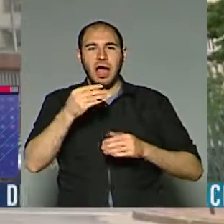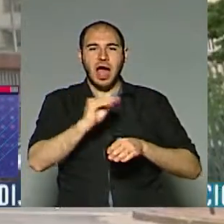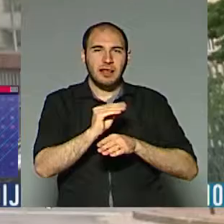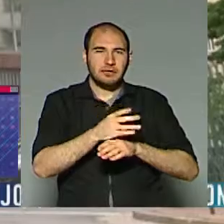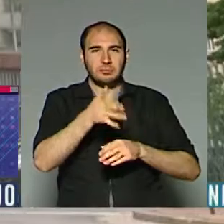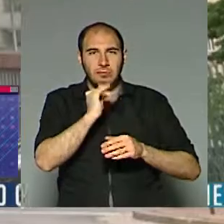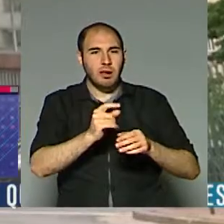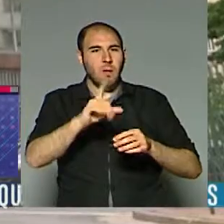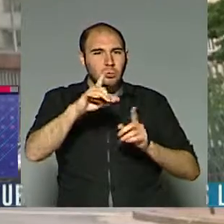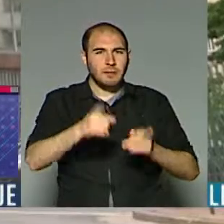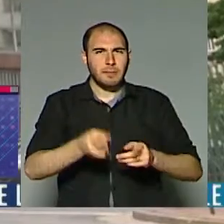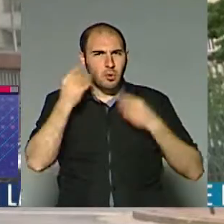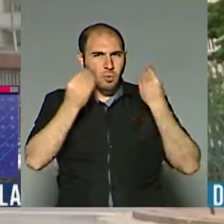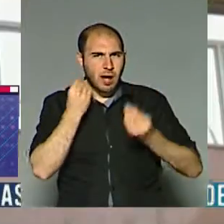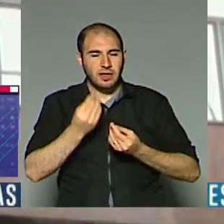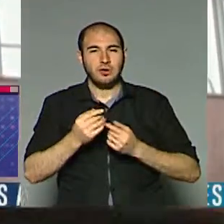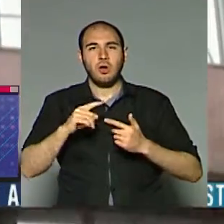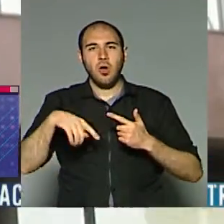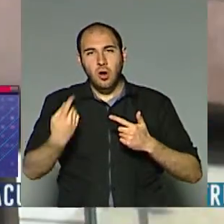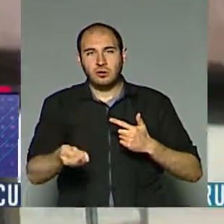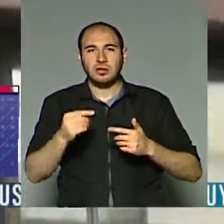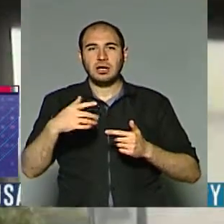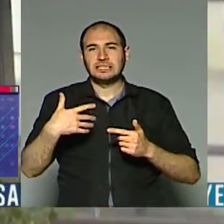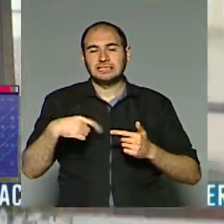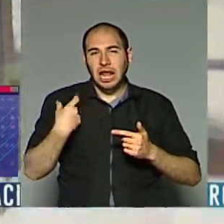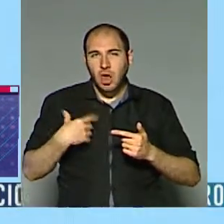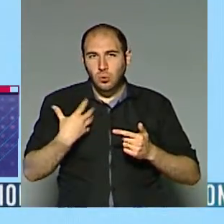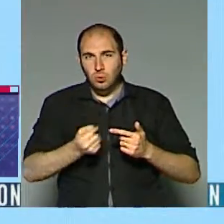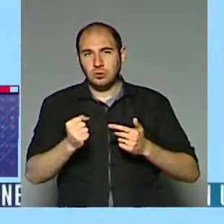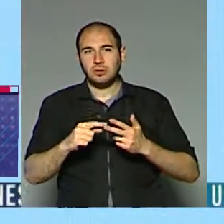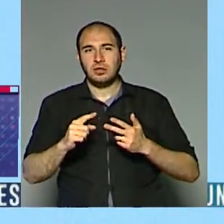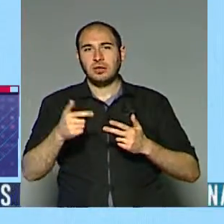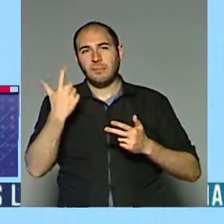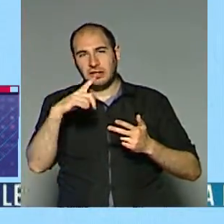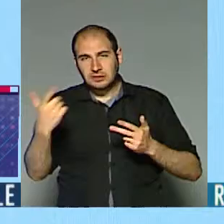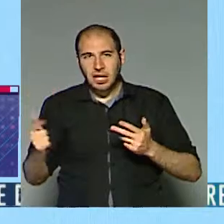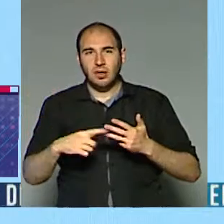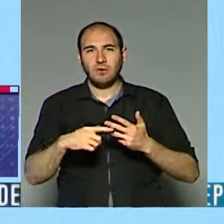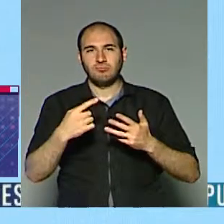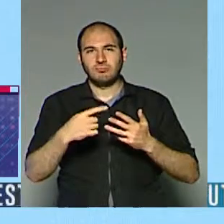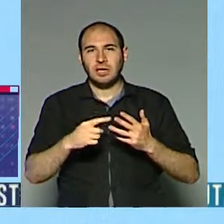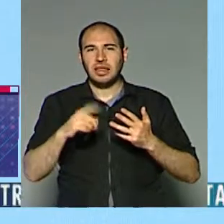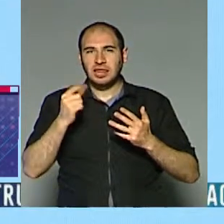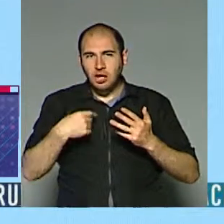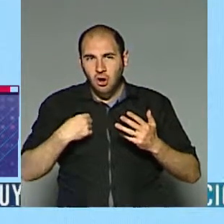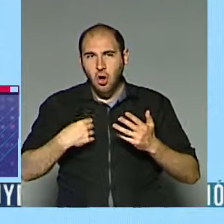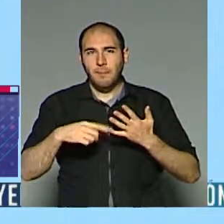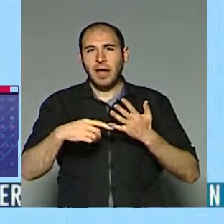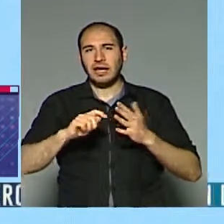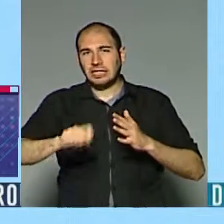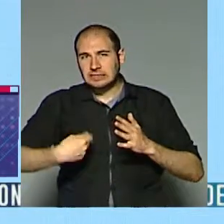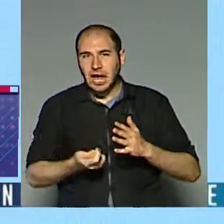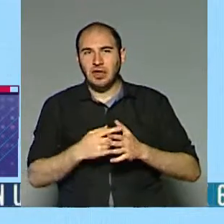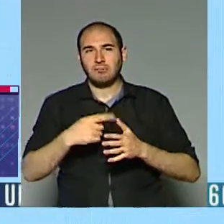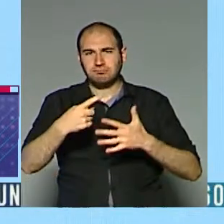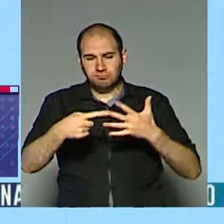y bebidas, fundamentalmente, preocupa la suba de atención médica, gastos para la salud, de esparcimiento, de indumentaria, de